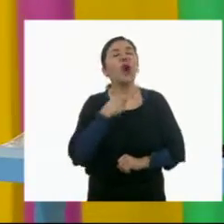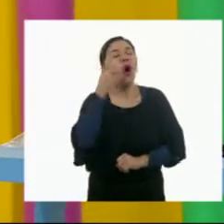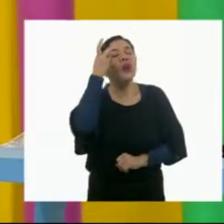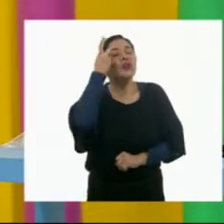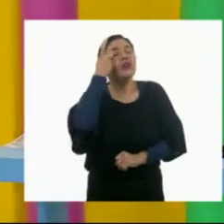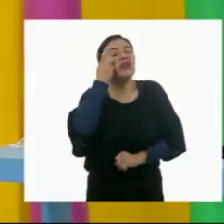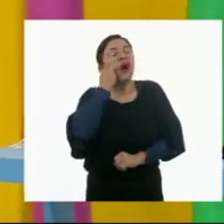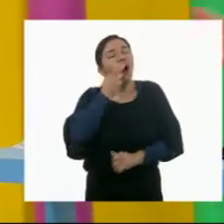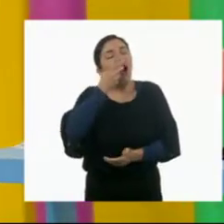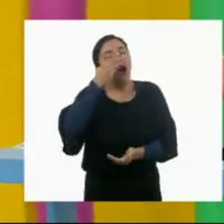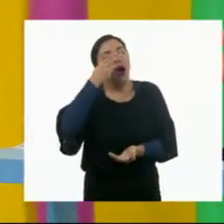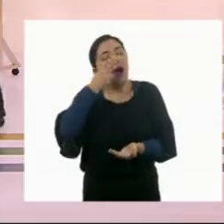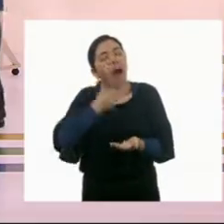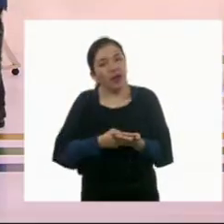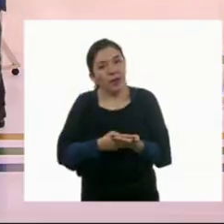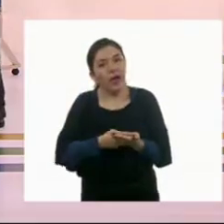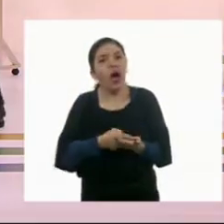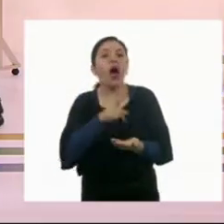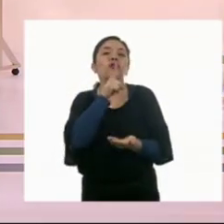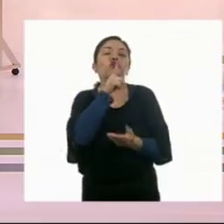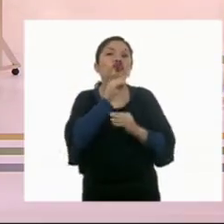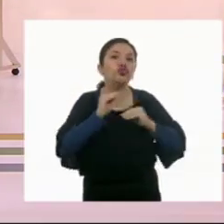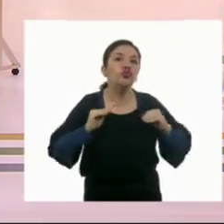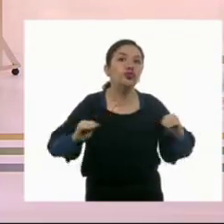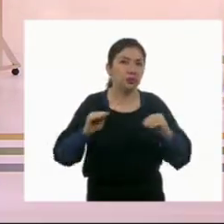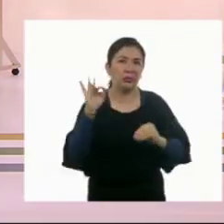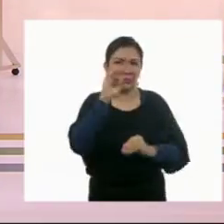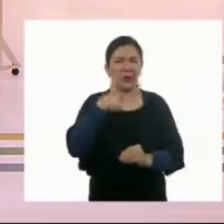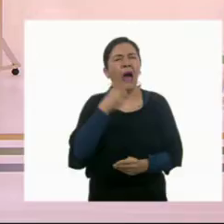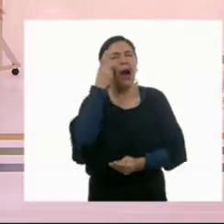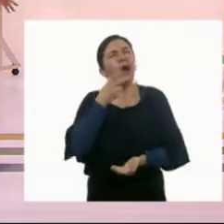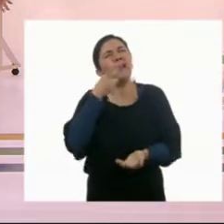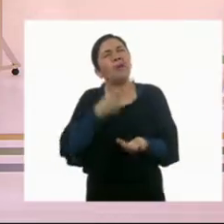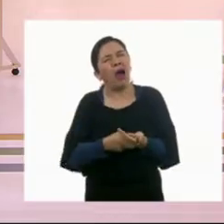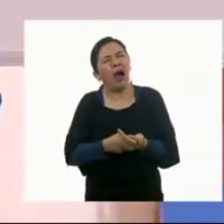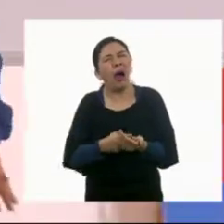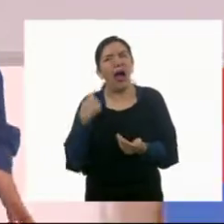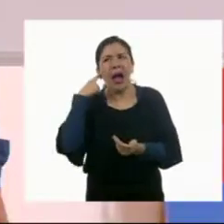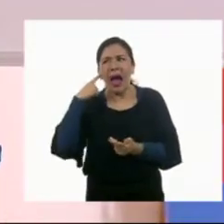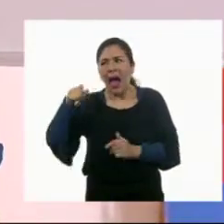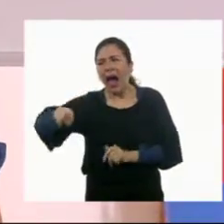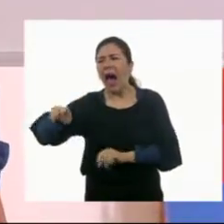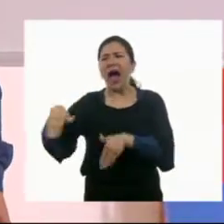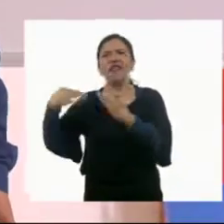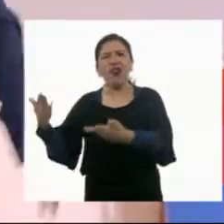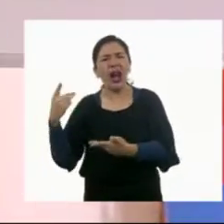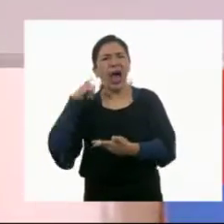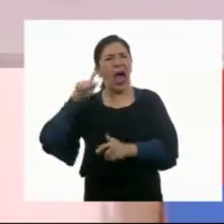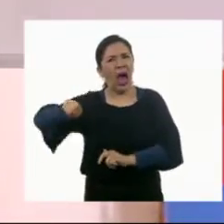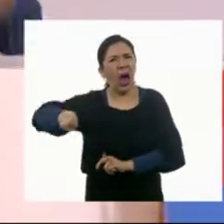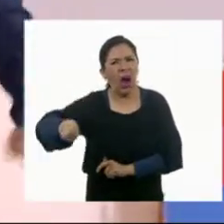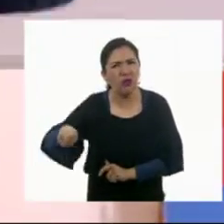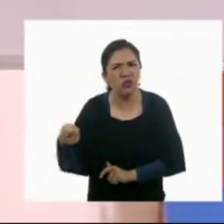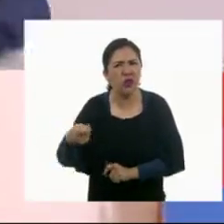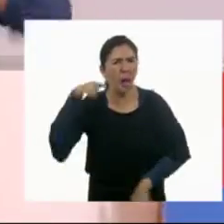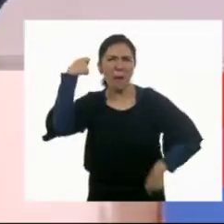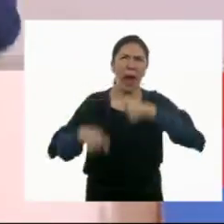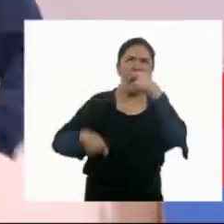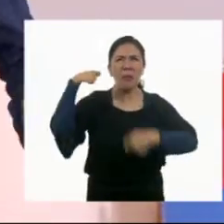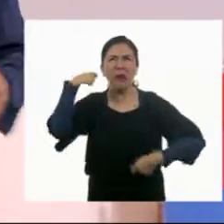dormir. Por supuesto, imagínate que estás durmiendo y llega el vecino de al lado con su batería a hacer su